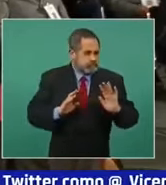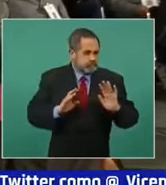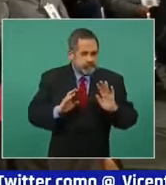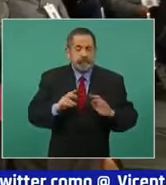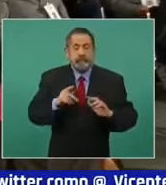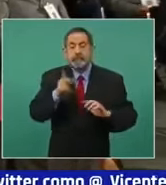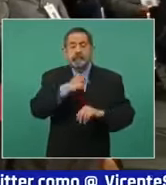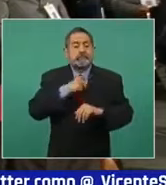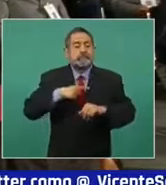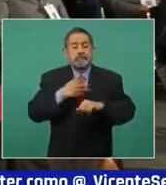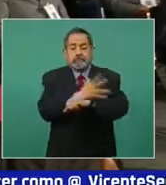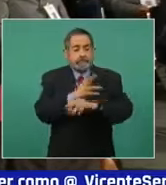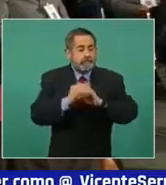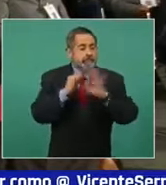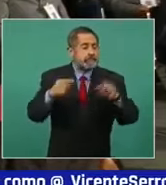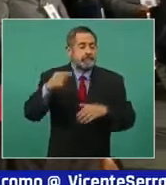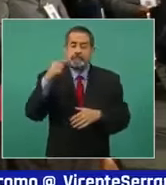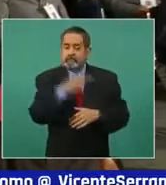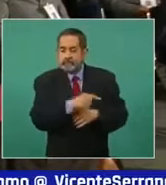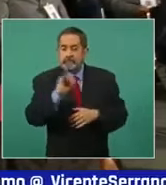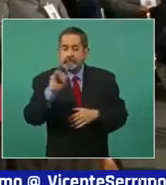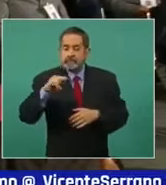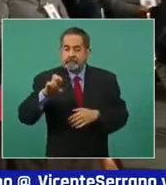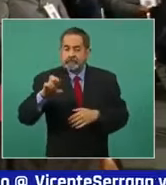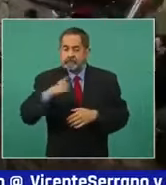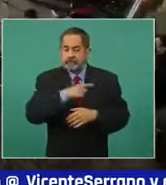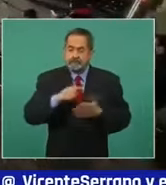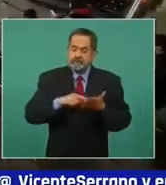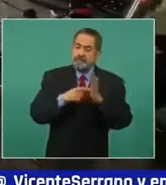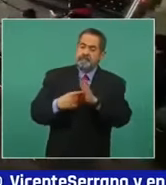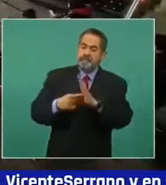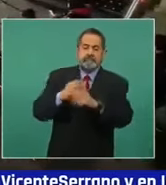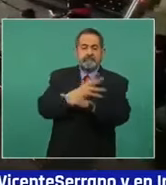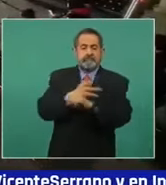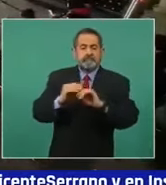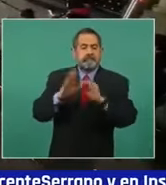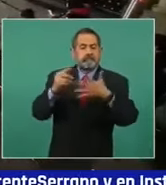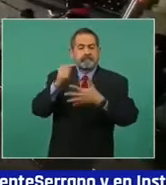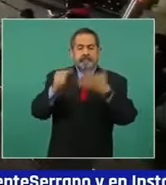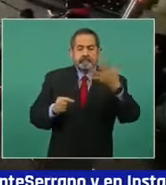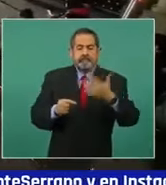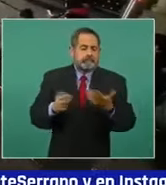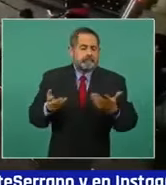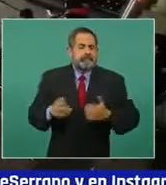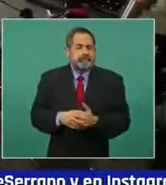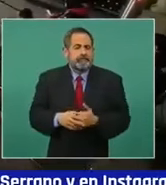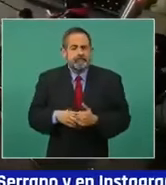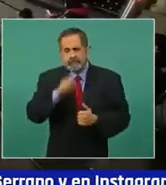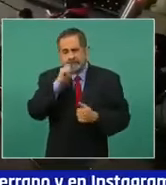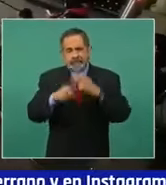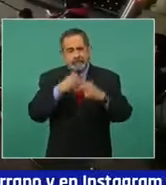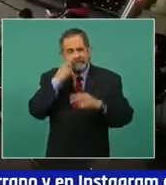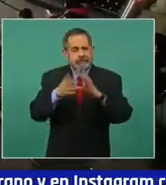tiene que transparentar, se tiene que proceder al respecto porque el INAI se inconformó al respecto. También quisiera